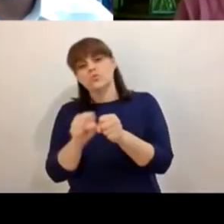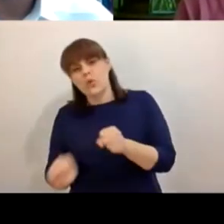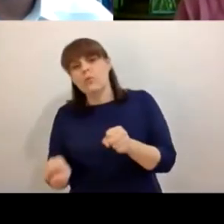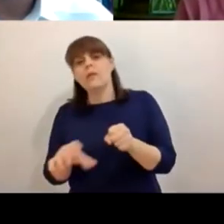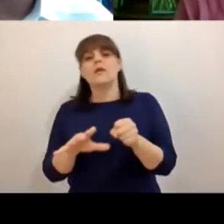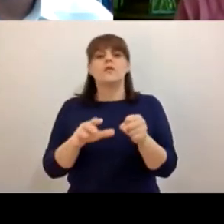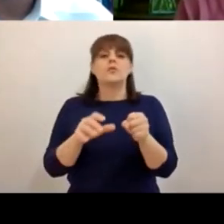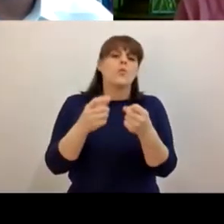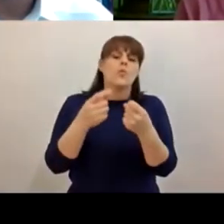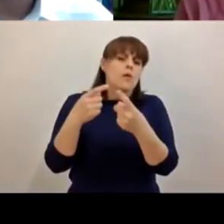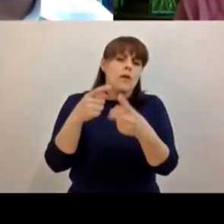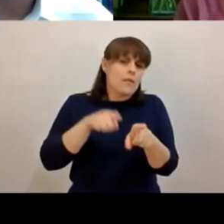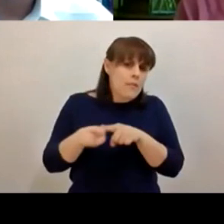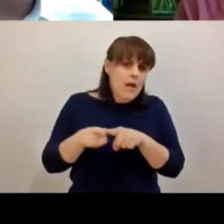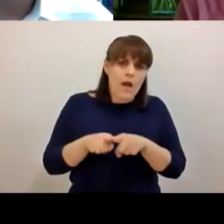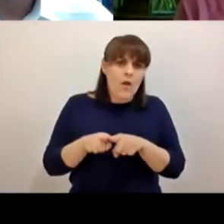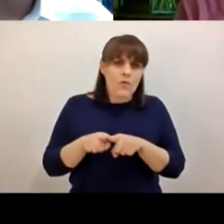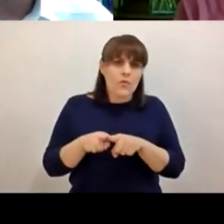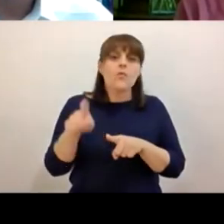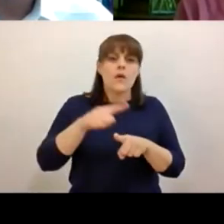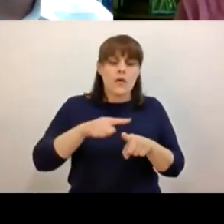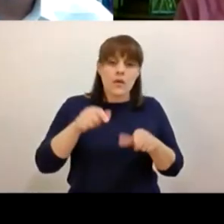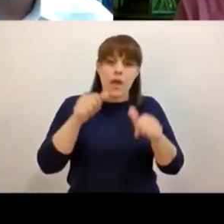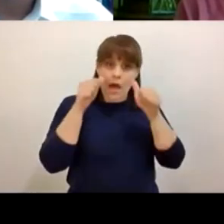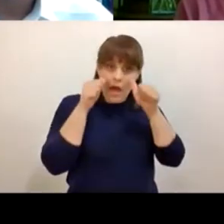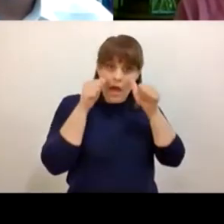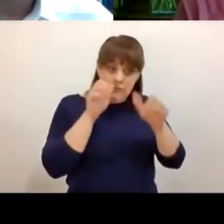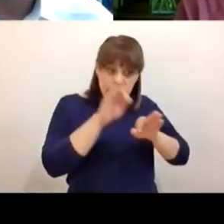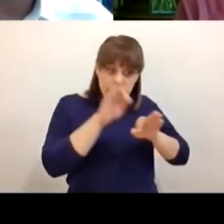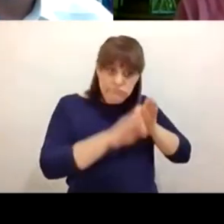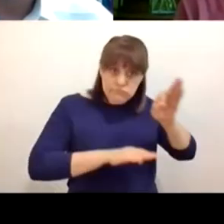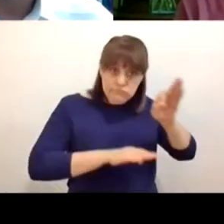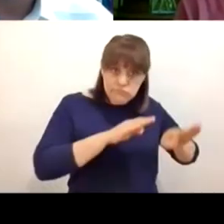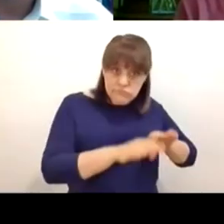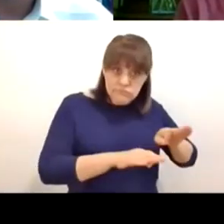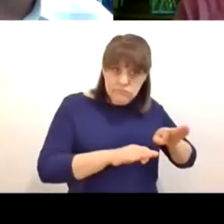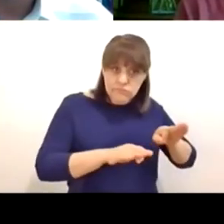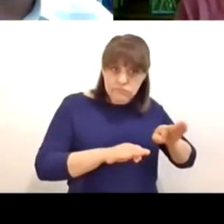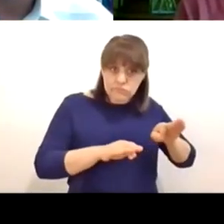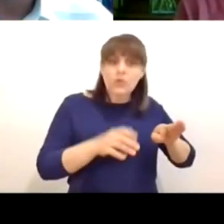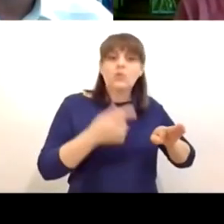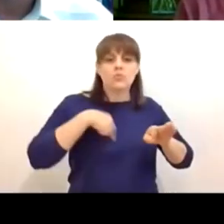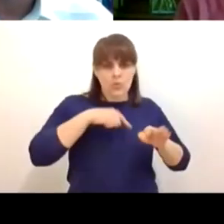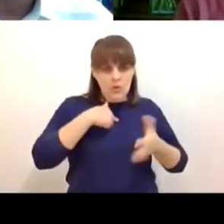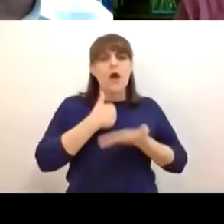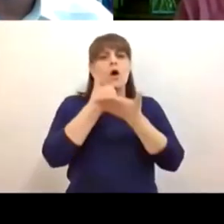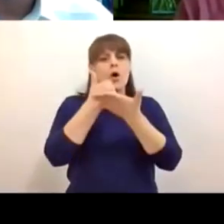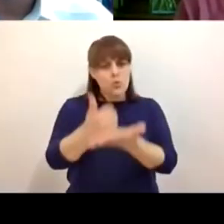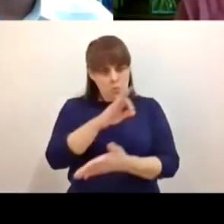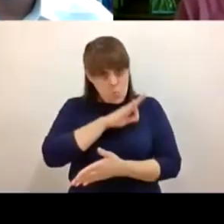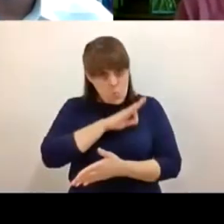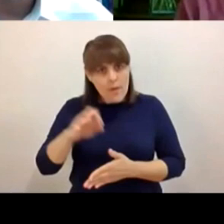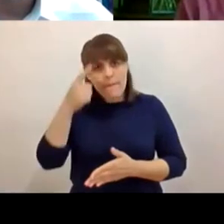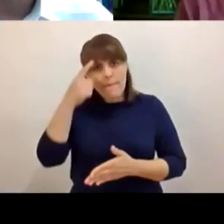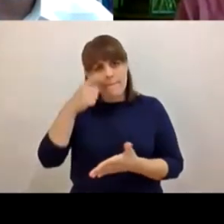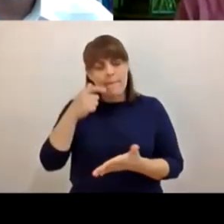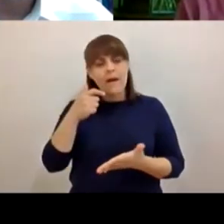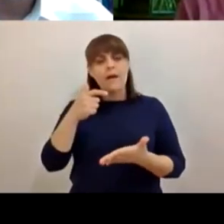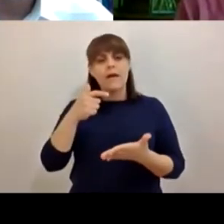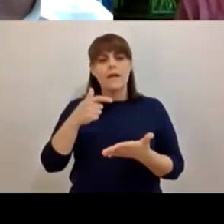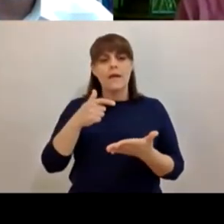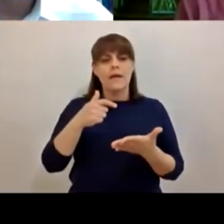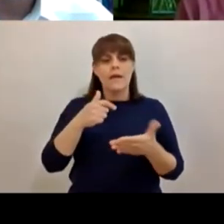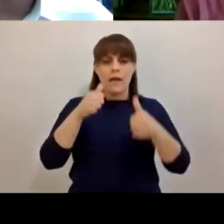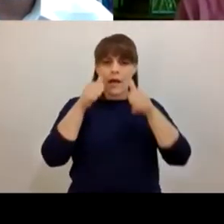alguna comunidad de tratamiento en cualquier parte de la República, nosotros podemos ayudarles a intervenir con